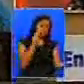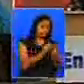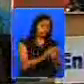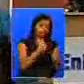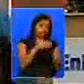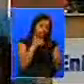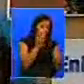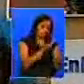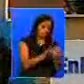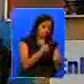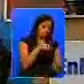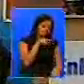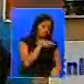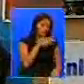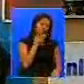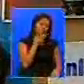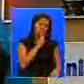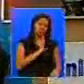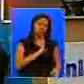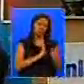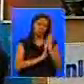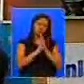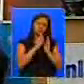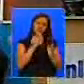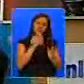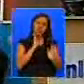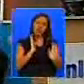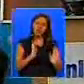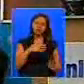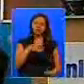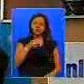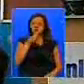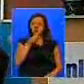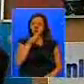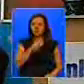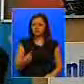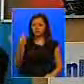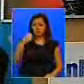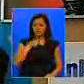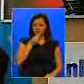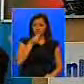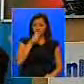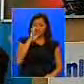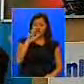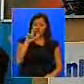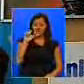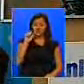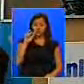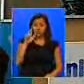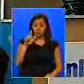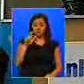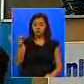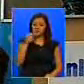cooperación llamó mucho la atención, inclusive a los entrevistadores, a la entrevistadora Arlín que me entrevistaba en Telesur. Estamos